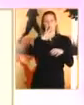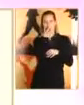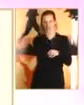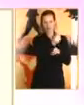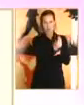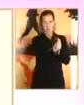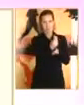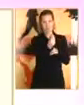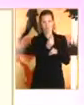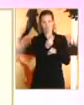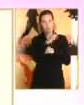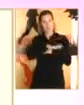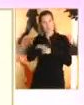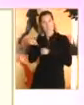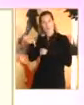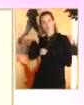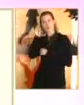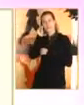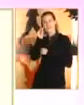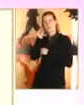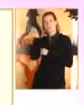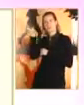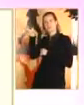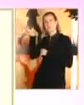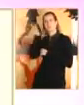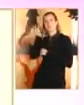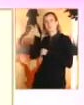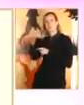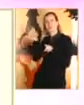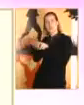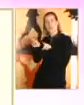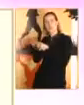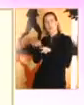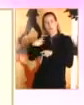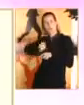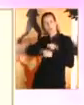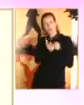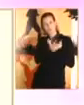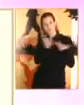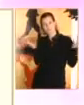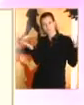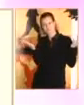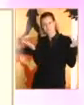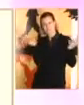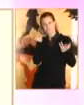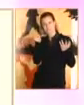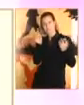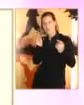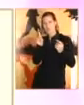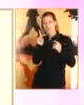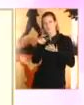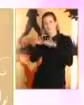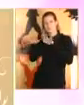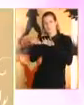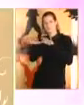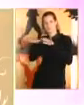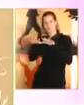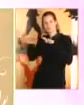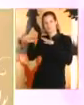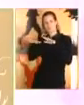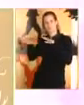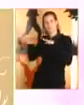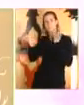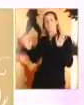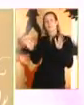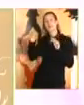sea, él nos entiende, no oye el sonido como la voz que llega de unos a otros, sino que él va por impulsos. Pero su cerebro que